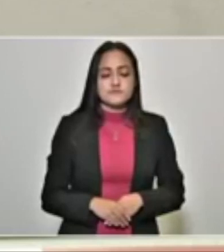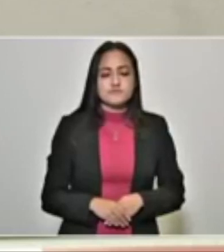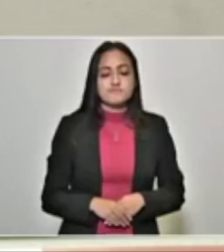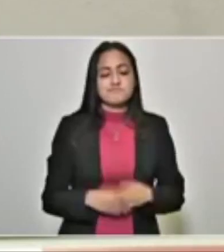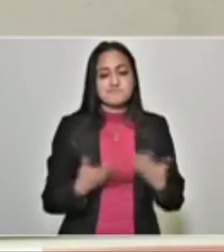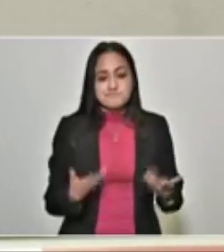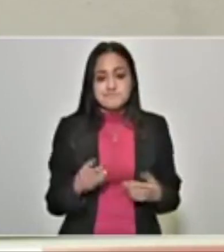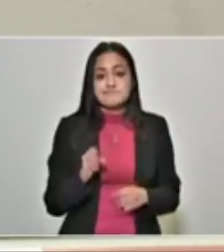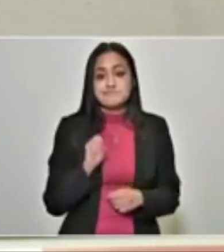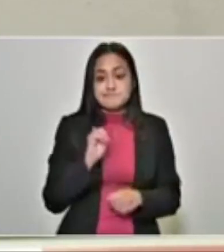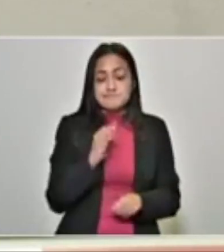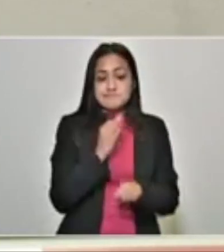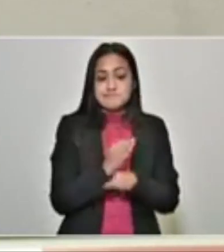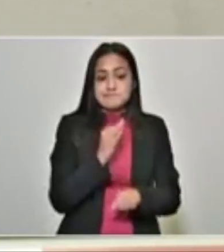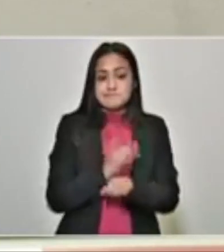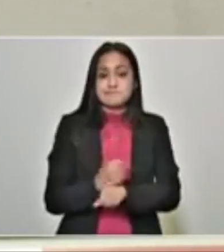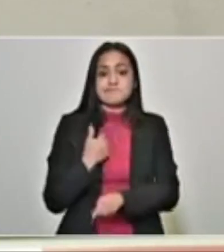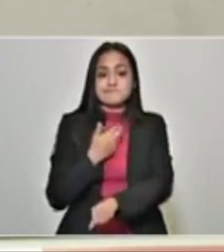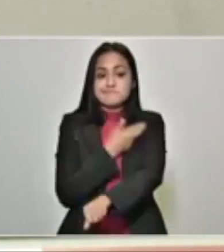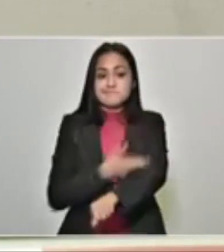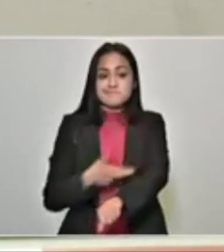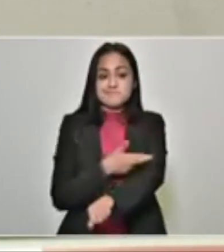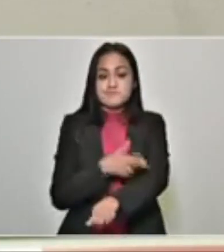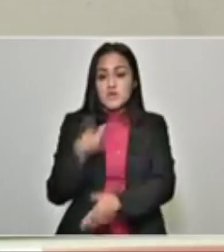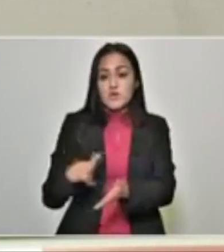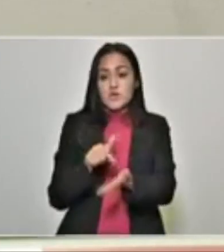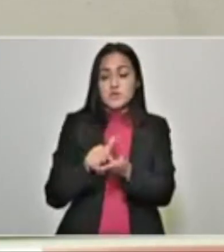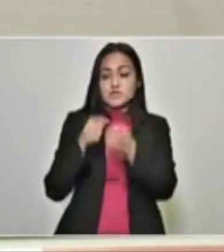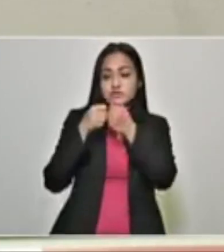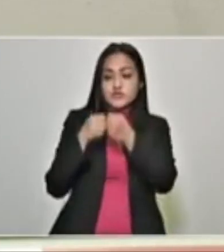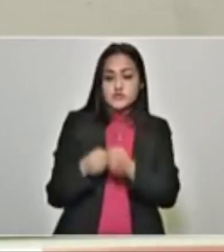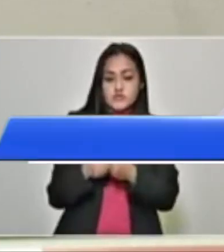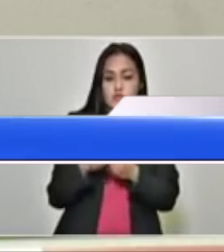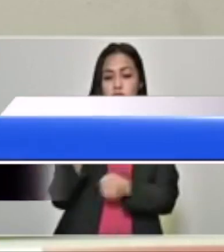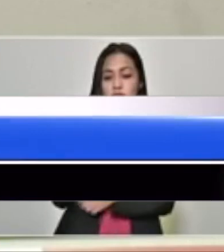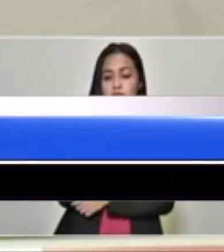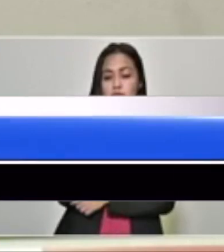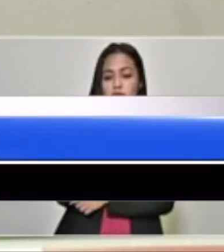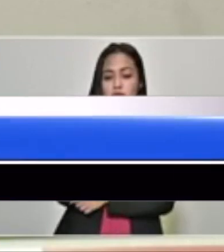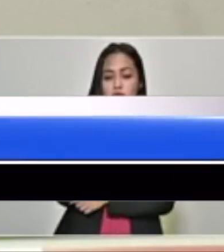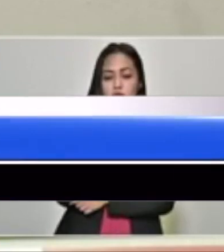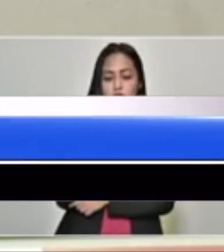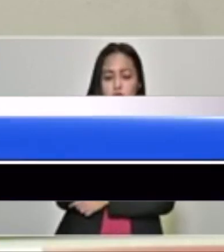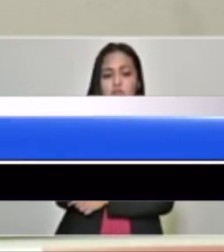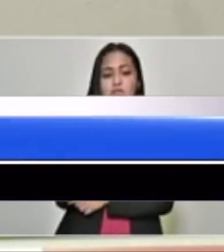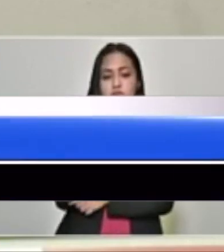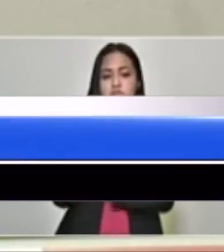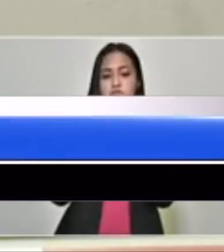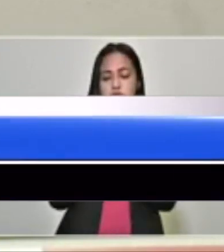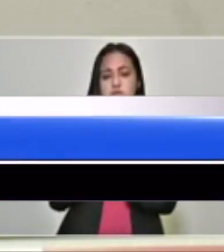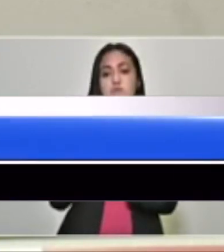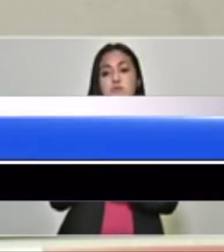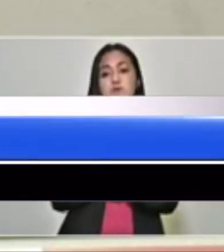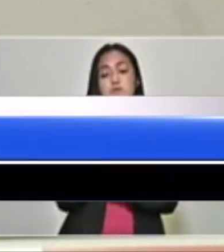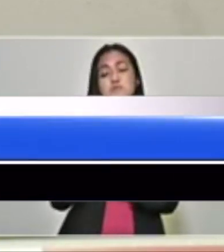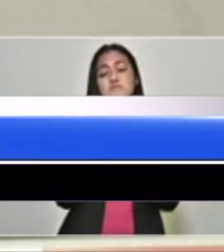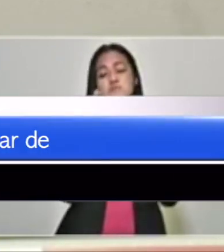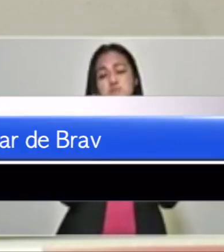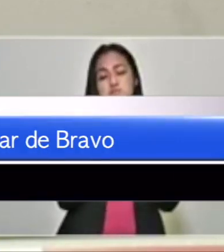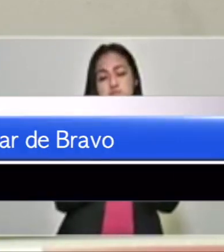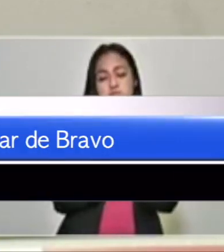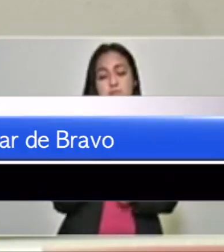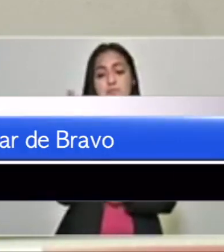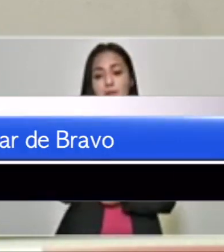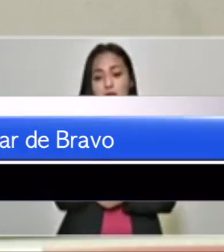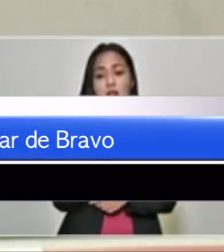Sí estamos reparando los arcos de seguridad, porque pues el deterioro y la mala